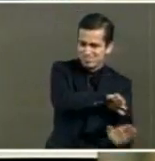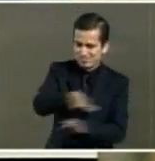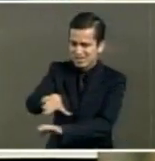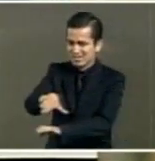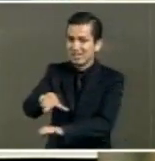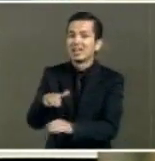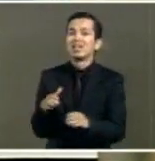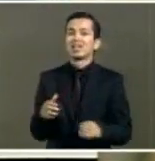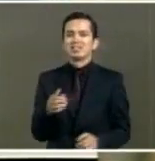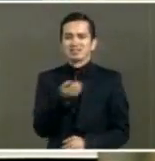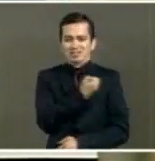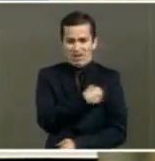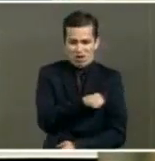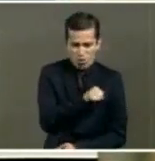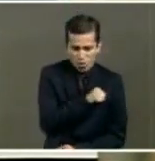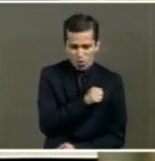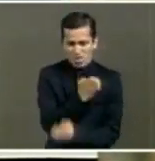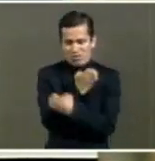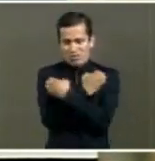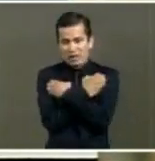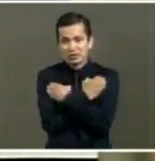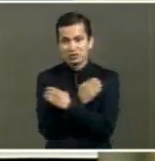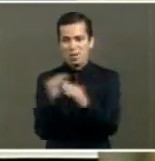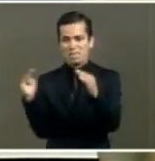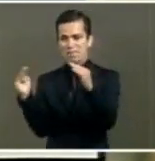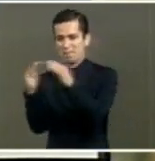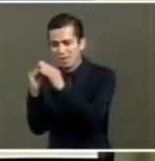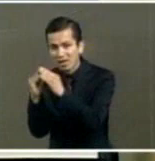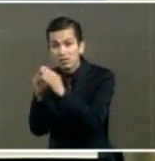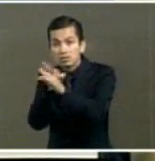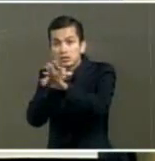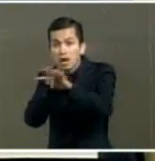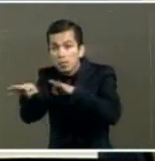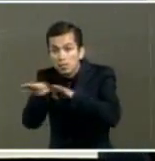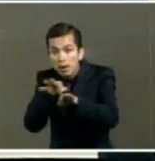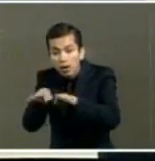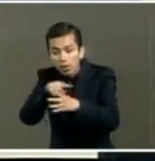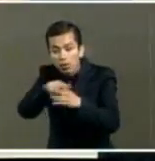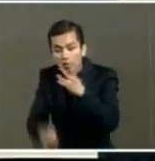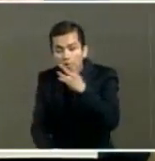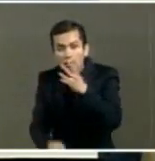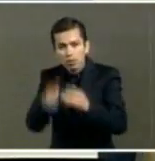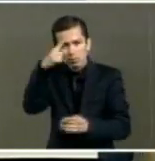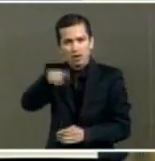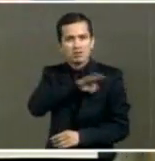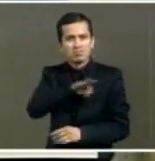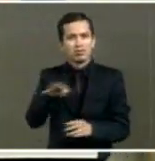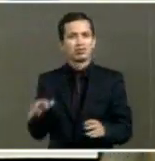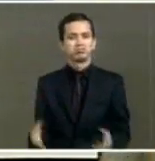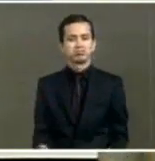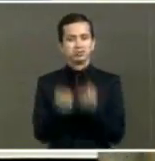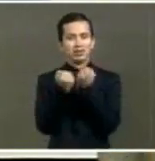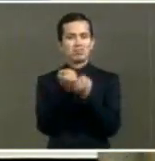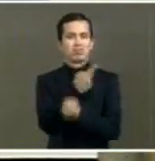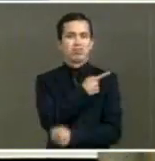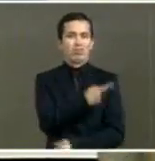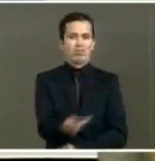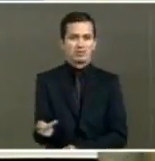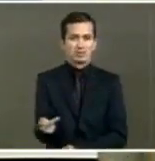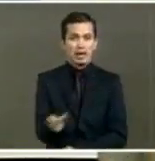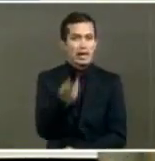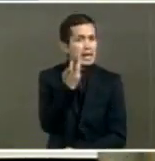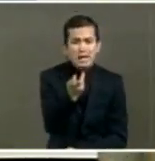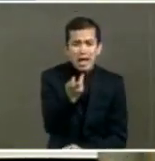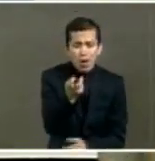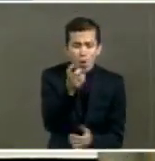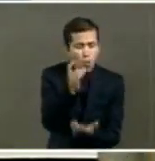y de la vivienda, que son las puertas, junto con el empleo, para salir de la pobreza. Esa es la única manera